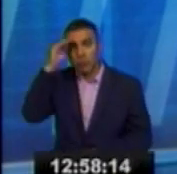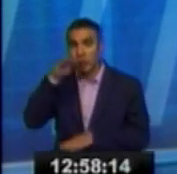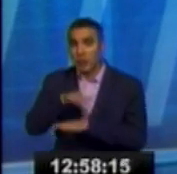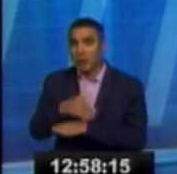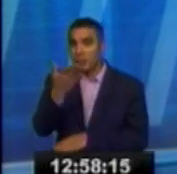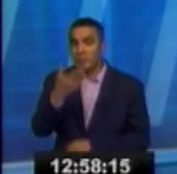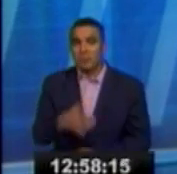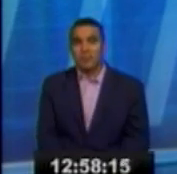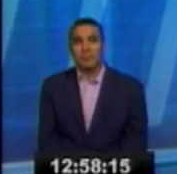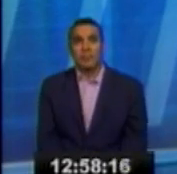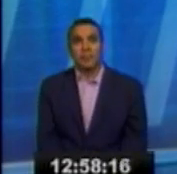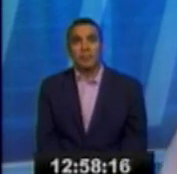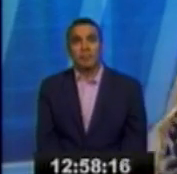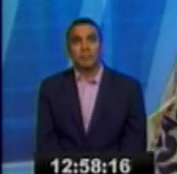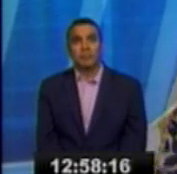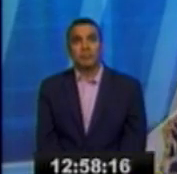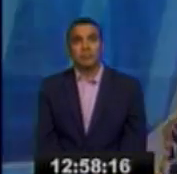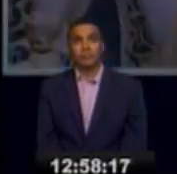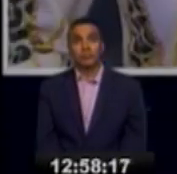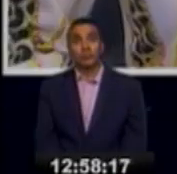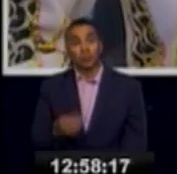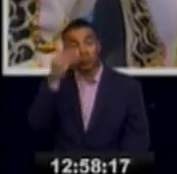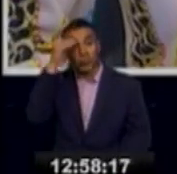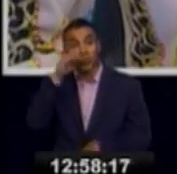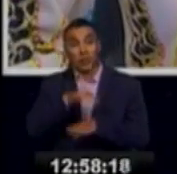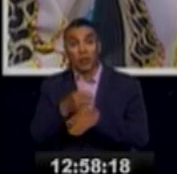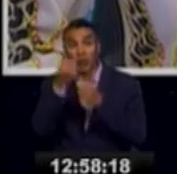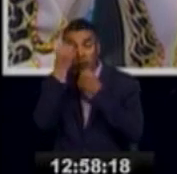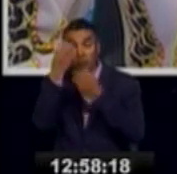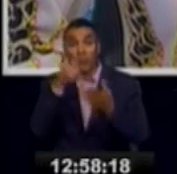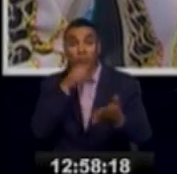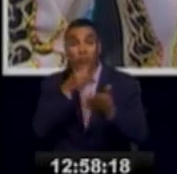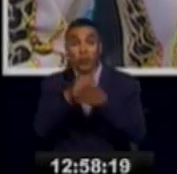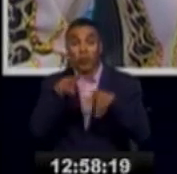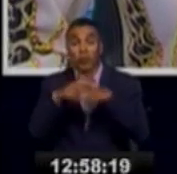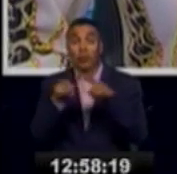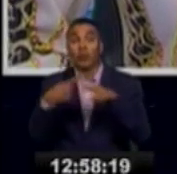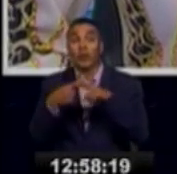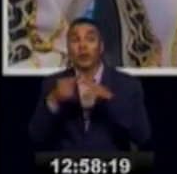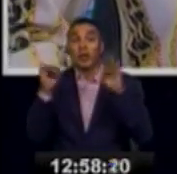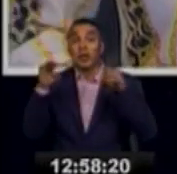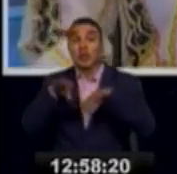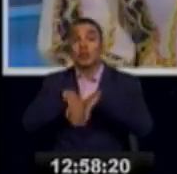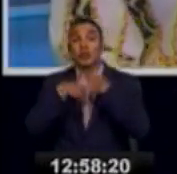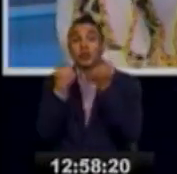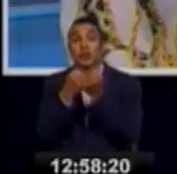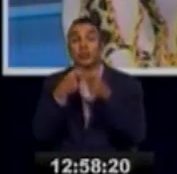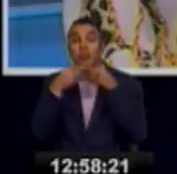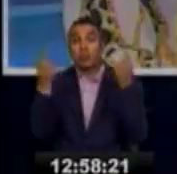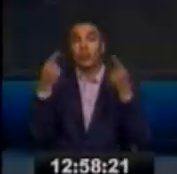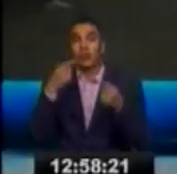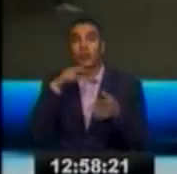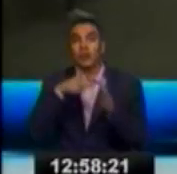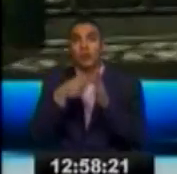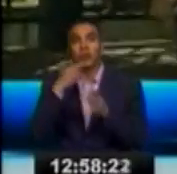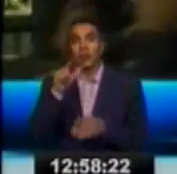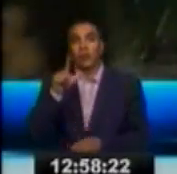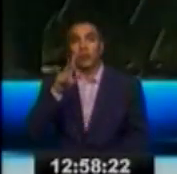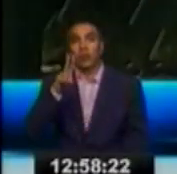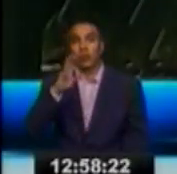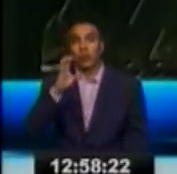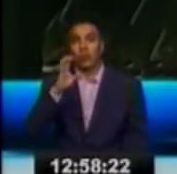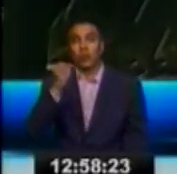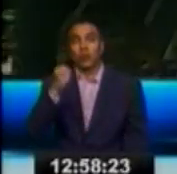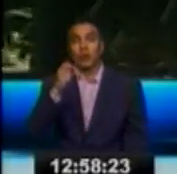tardes. Muy buenas tardes, el informe periodístico que comenzó a circular en las redes sociales está denominado como Lucas Majano, y a